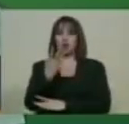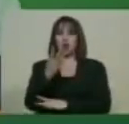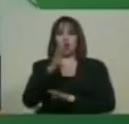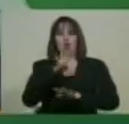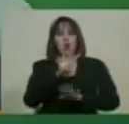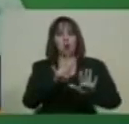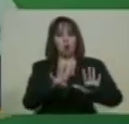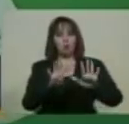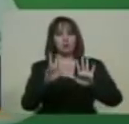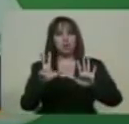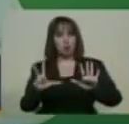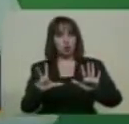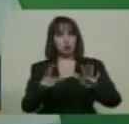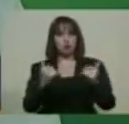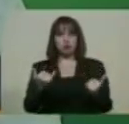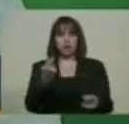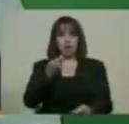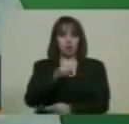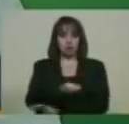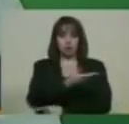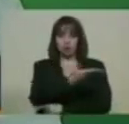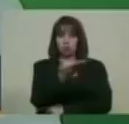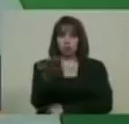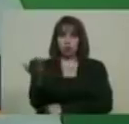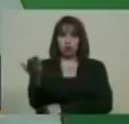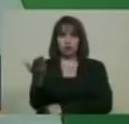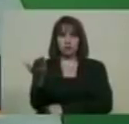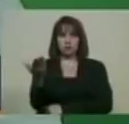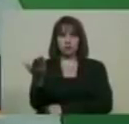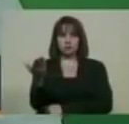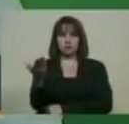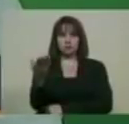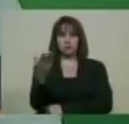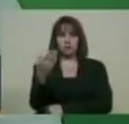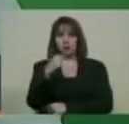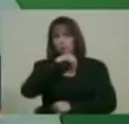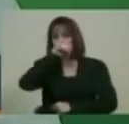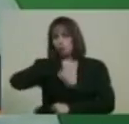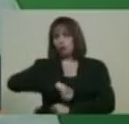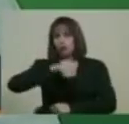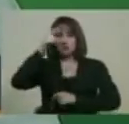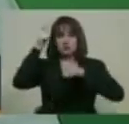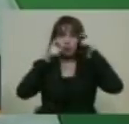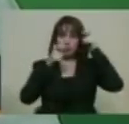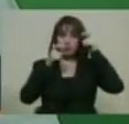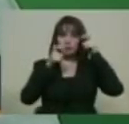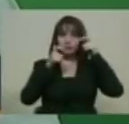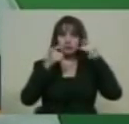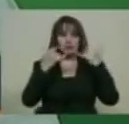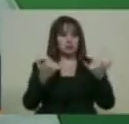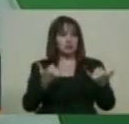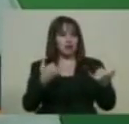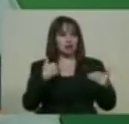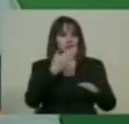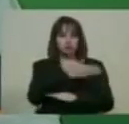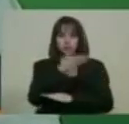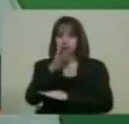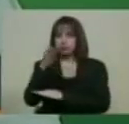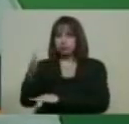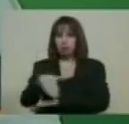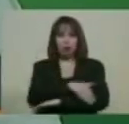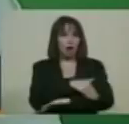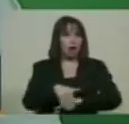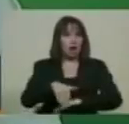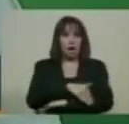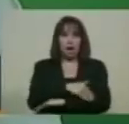1998, año de su graduación, nuestro amado comandante Hugo Chávez andaba recorriendo las calles,